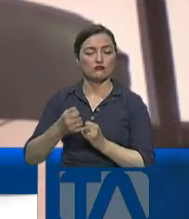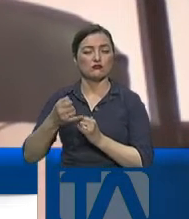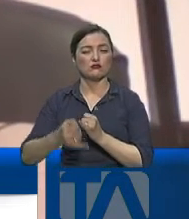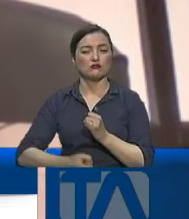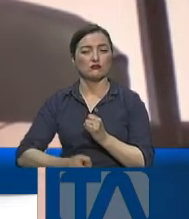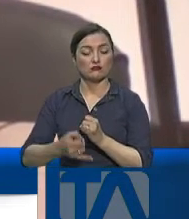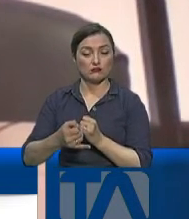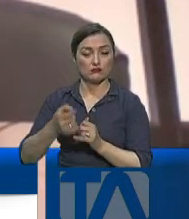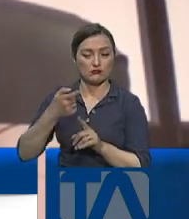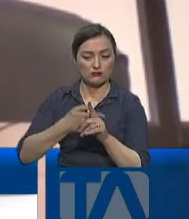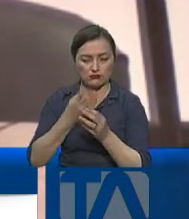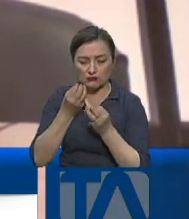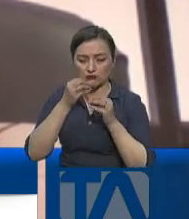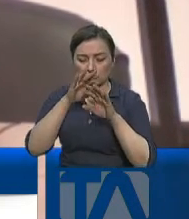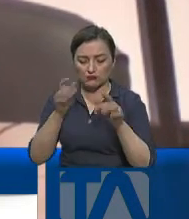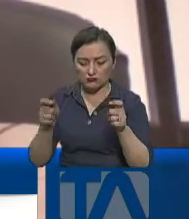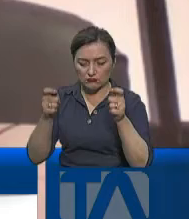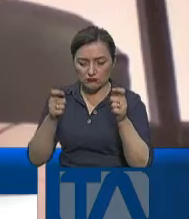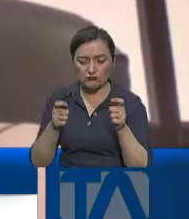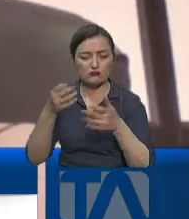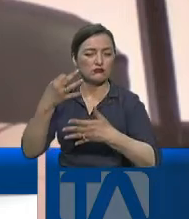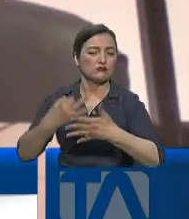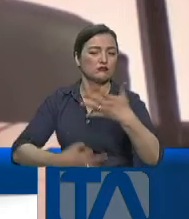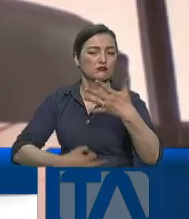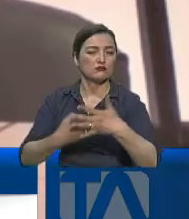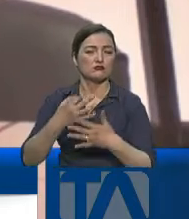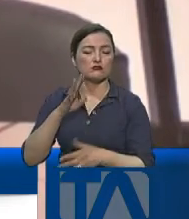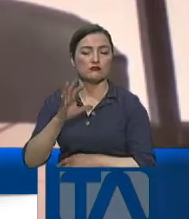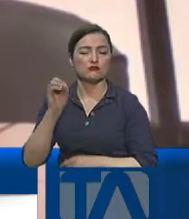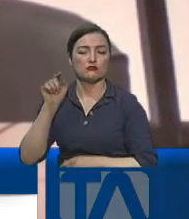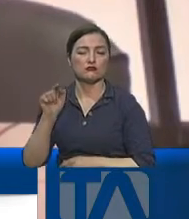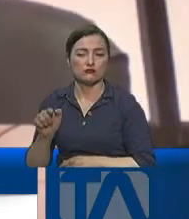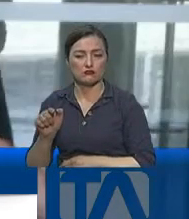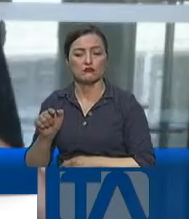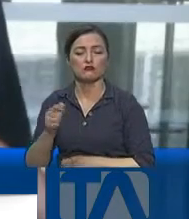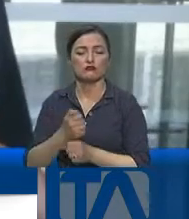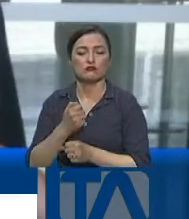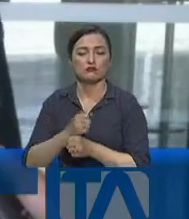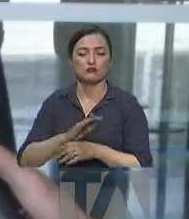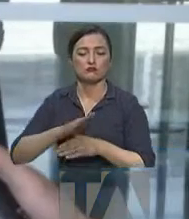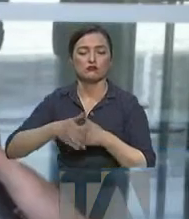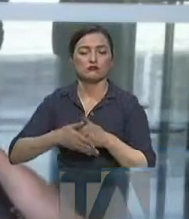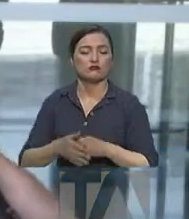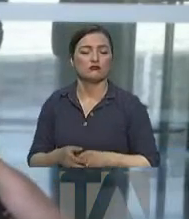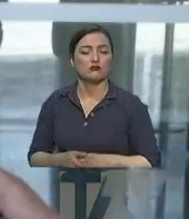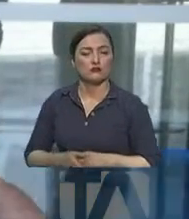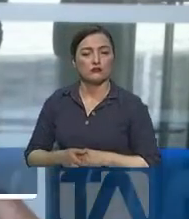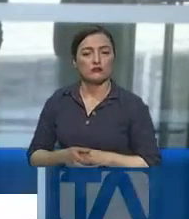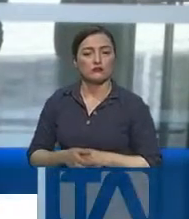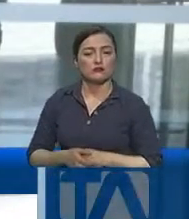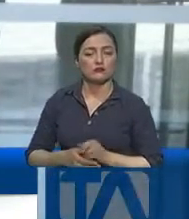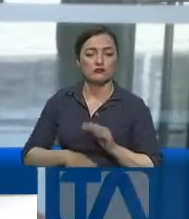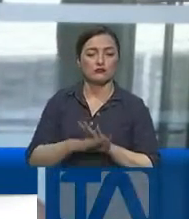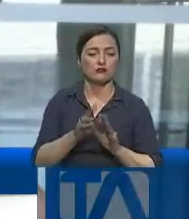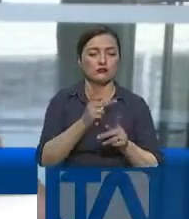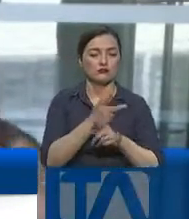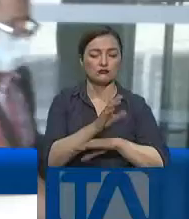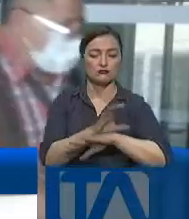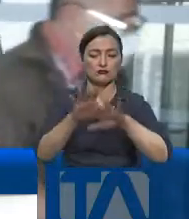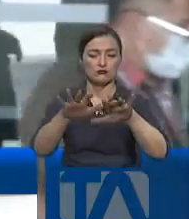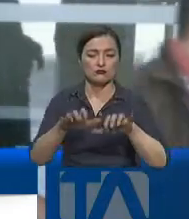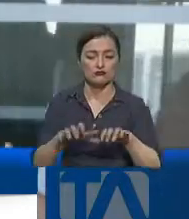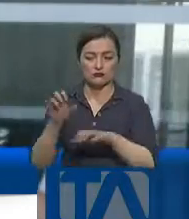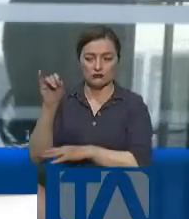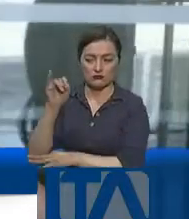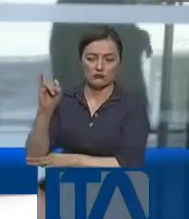eh aproximadamente son unos 50,000 trabajadores adicionales en casi todo sobre todo los productivos agrícola